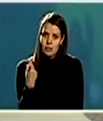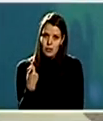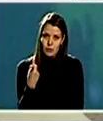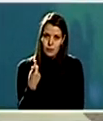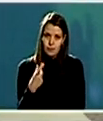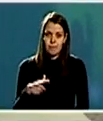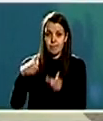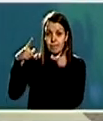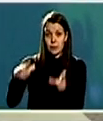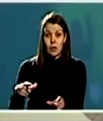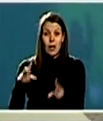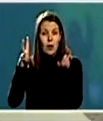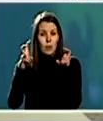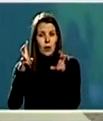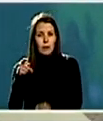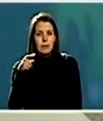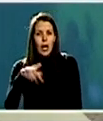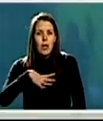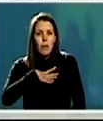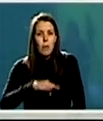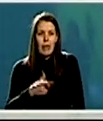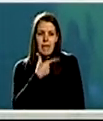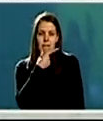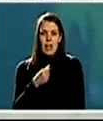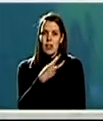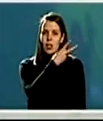nuas insta alar